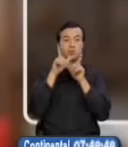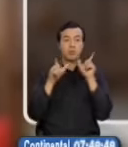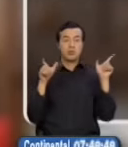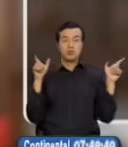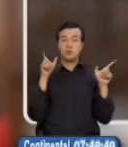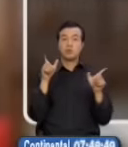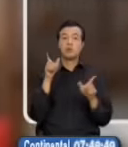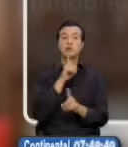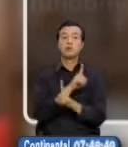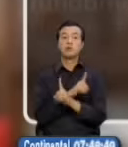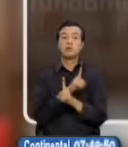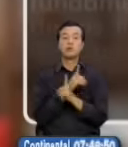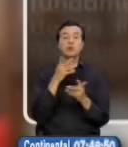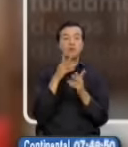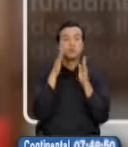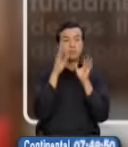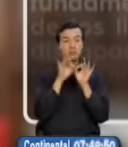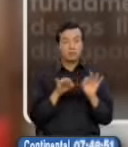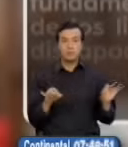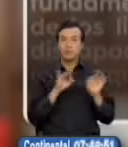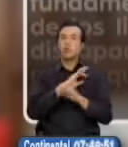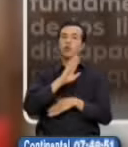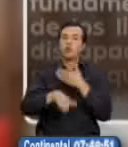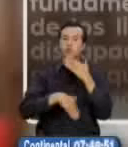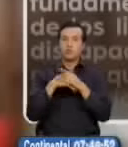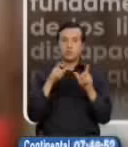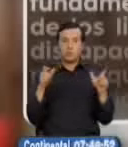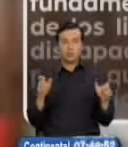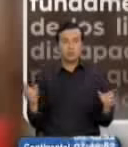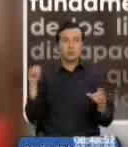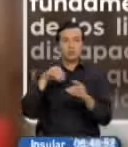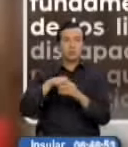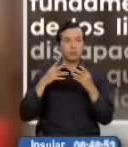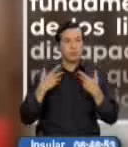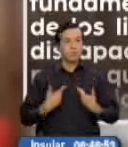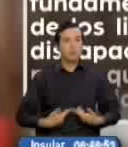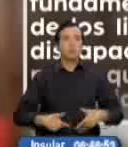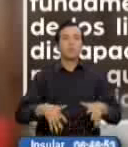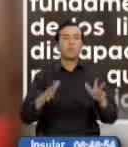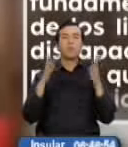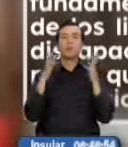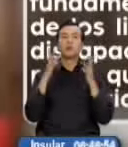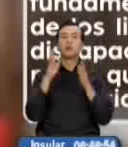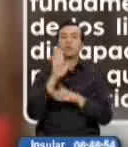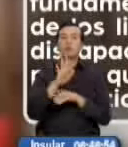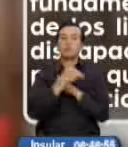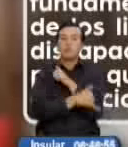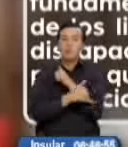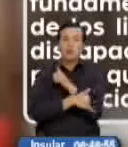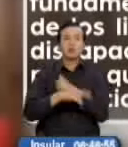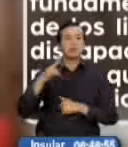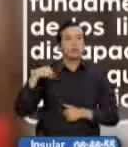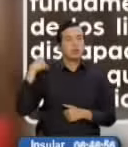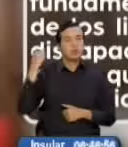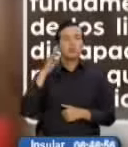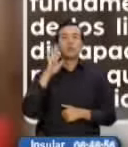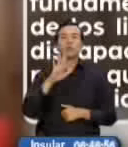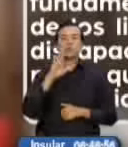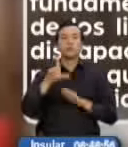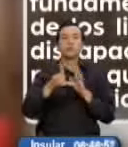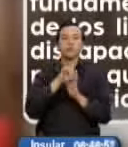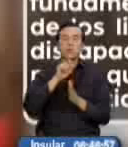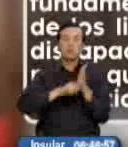con discapacidad deben incluir a todos los individuos, independientemente de la nacionalidad, religión y estatus